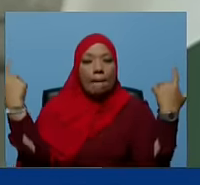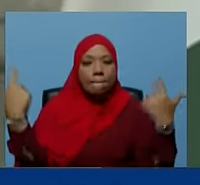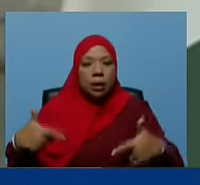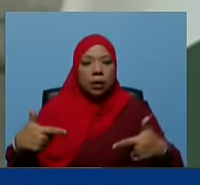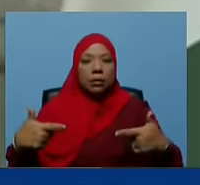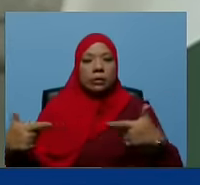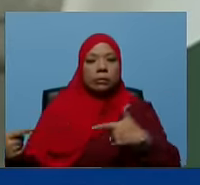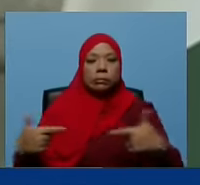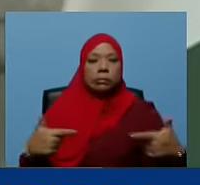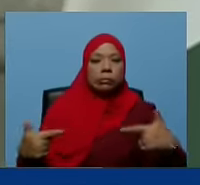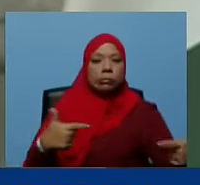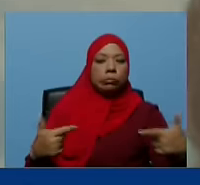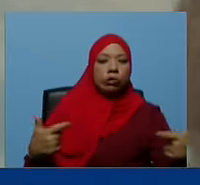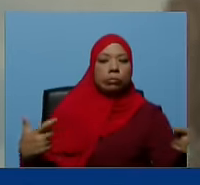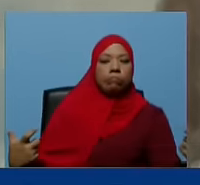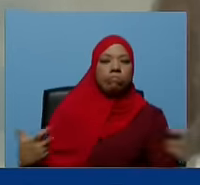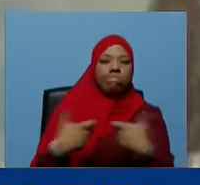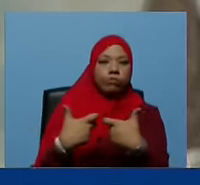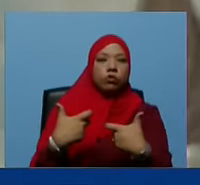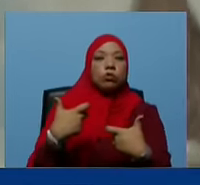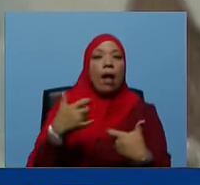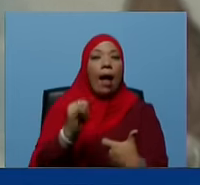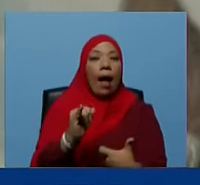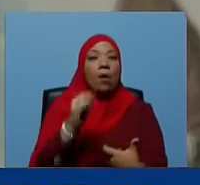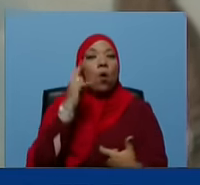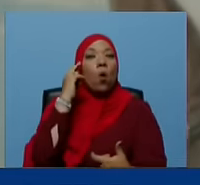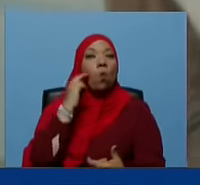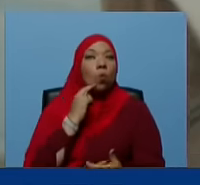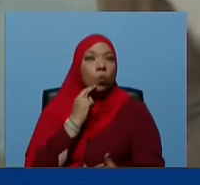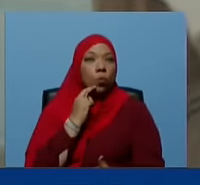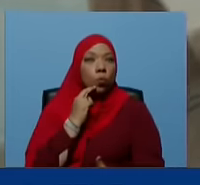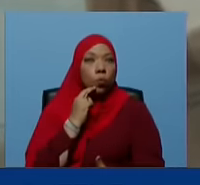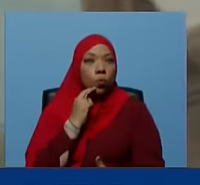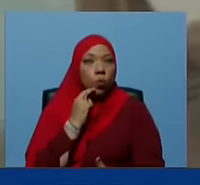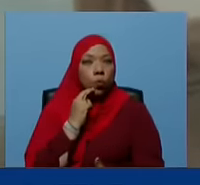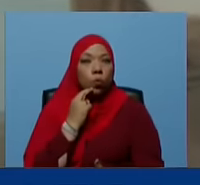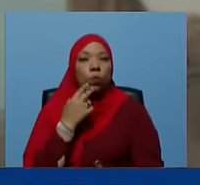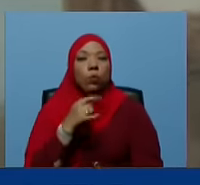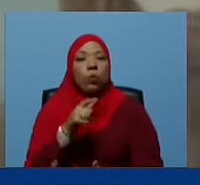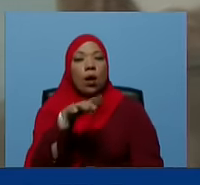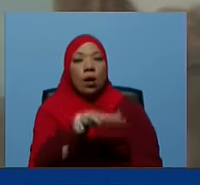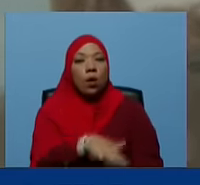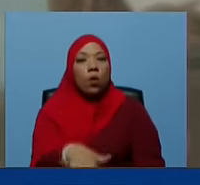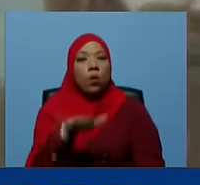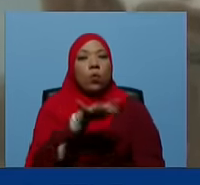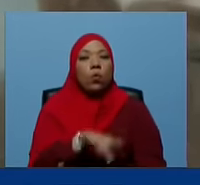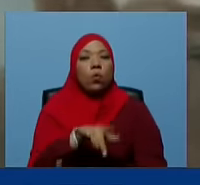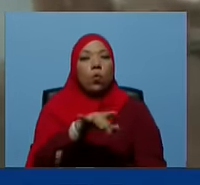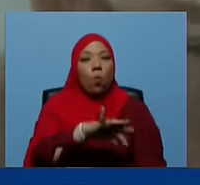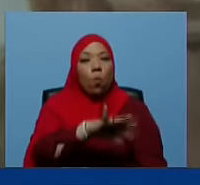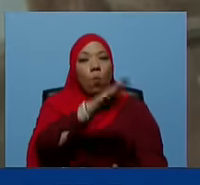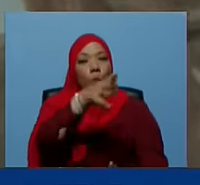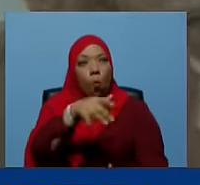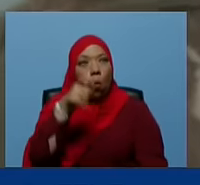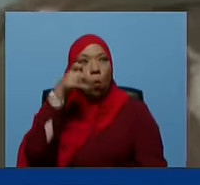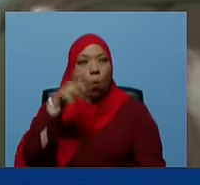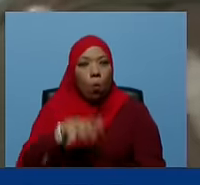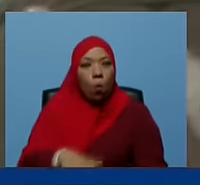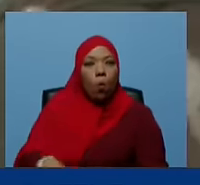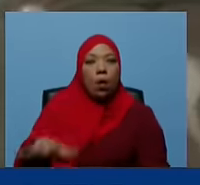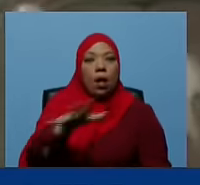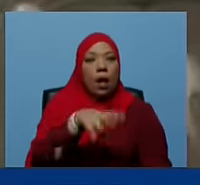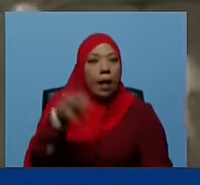representado precisamente Bolívar cuando llegaba a la planicie de Junín, en el